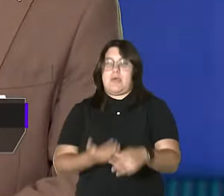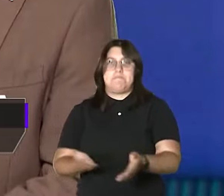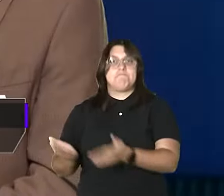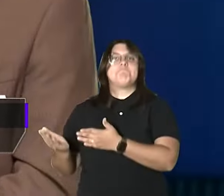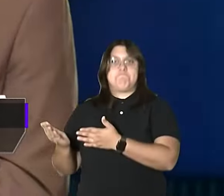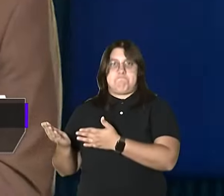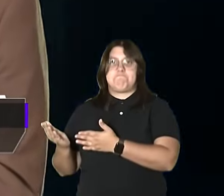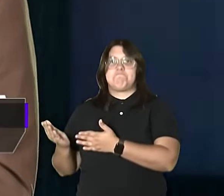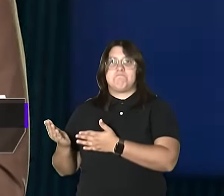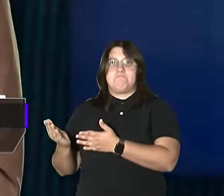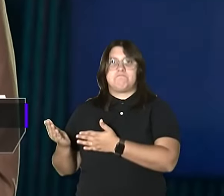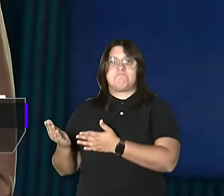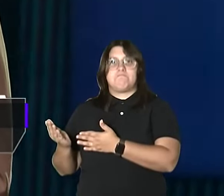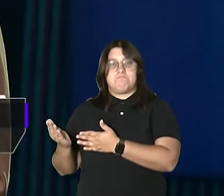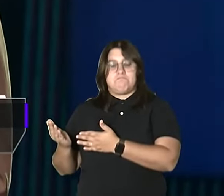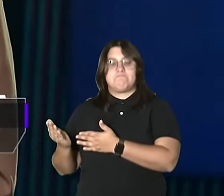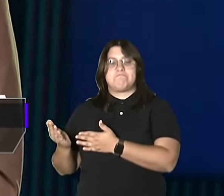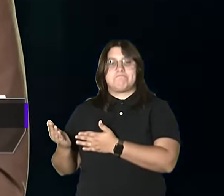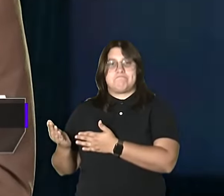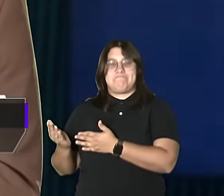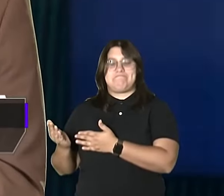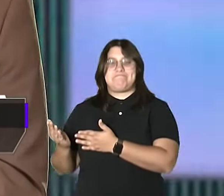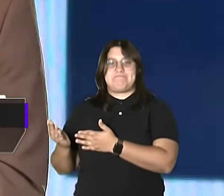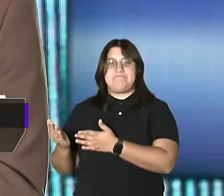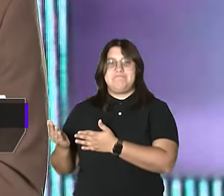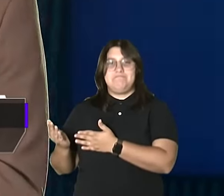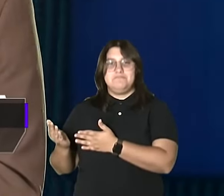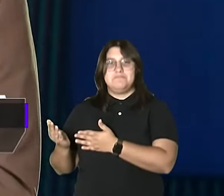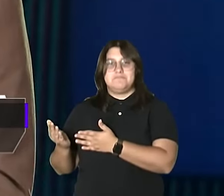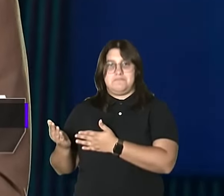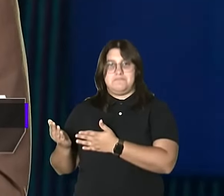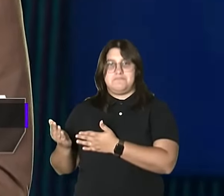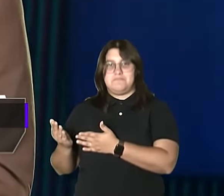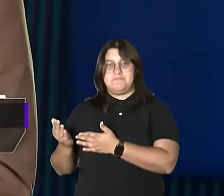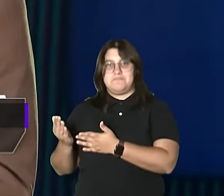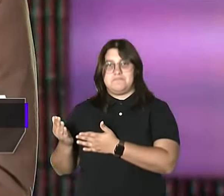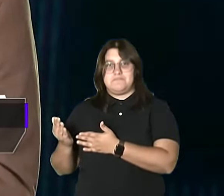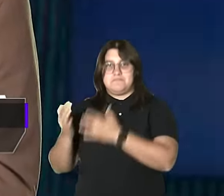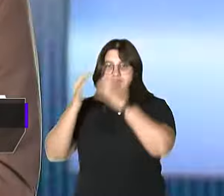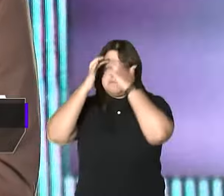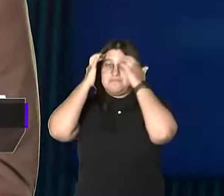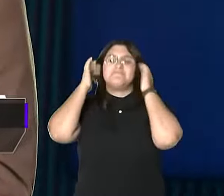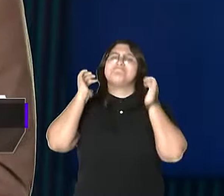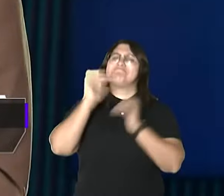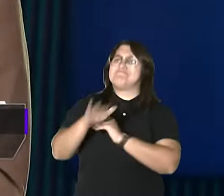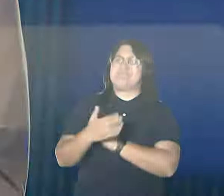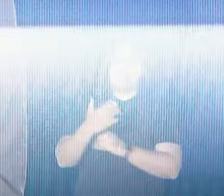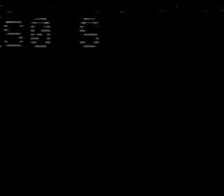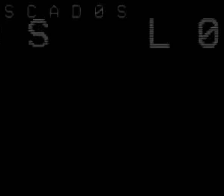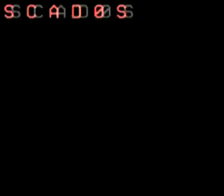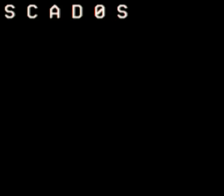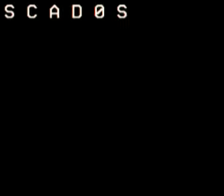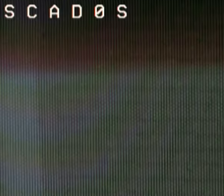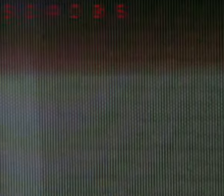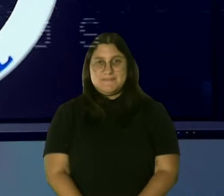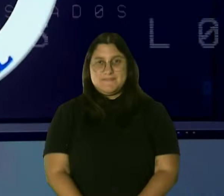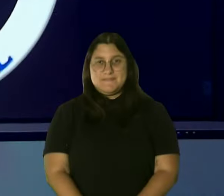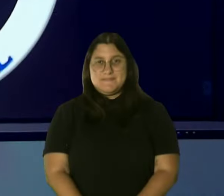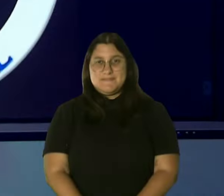766 6297 o el 939 475 6902 24 horas y es totalmente confidencial